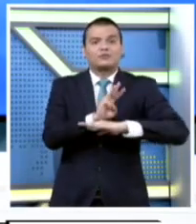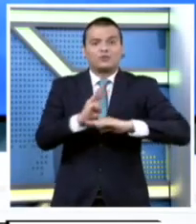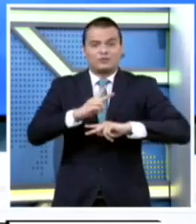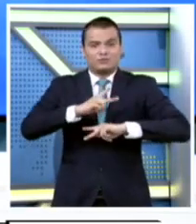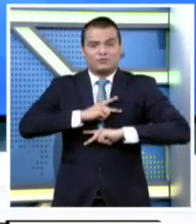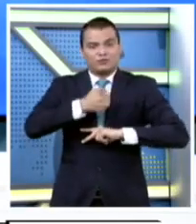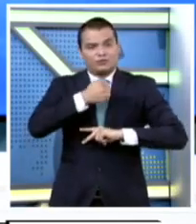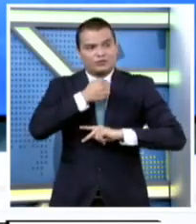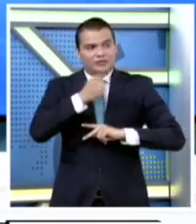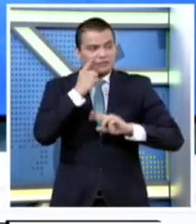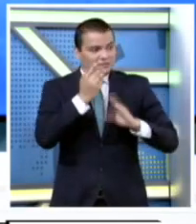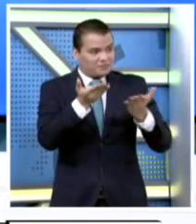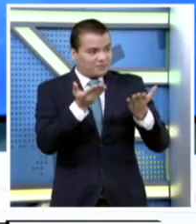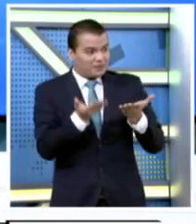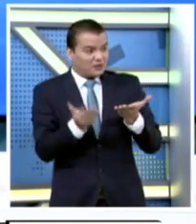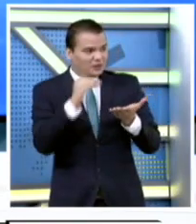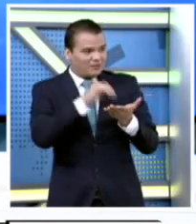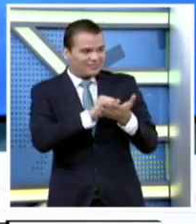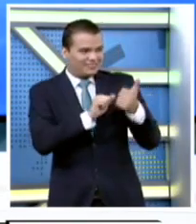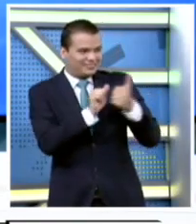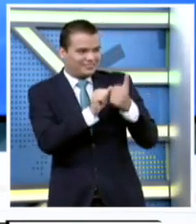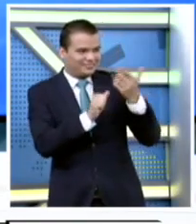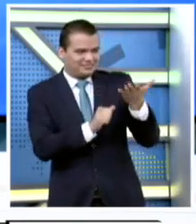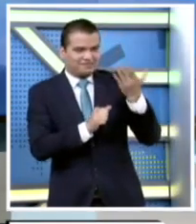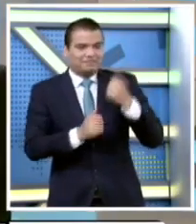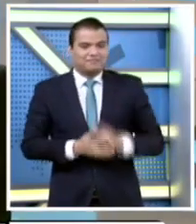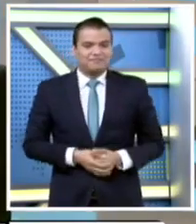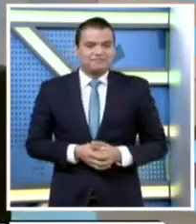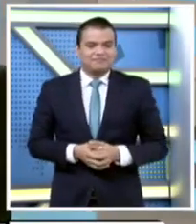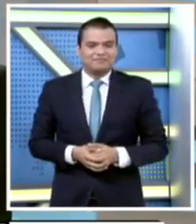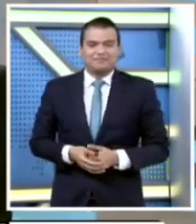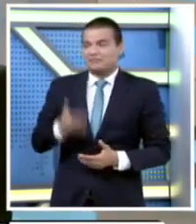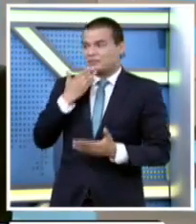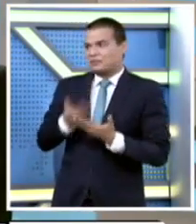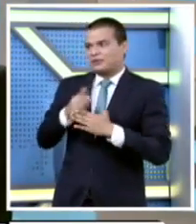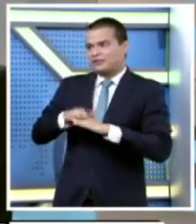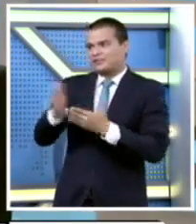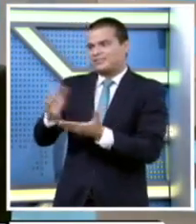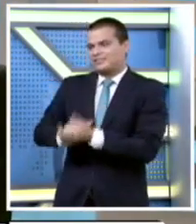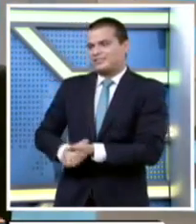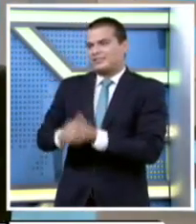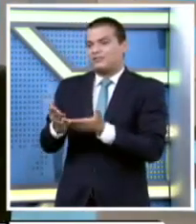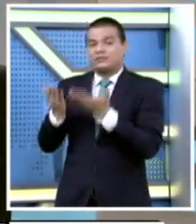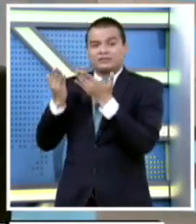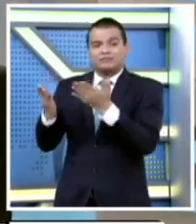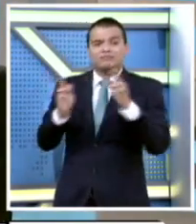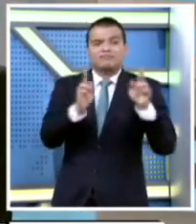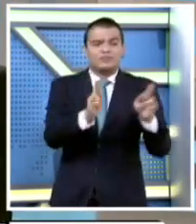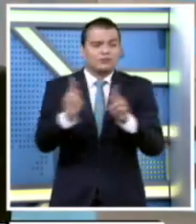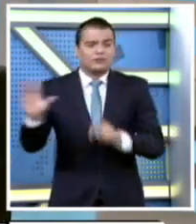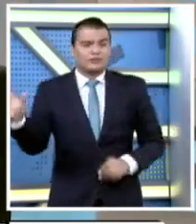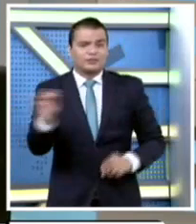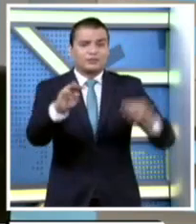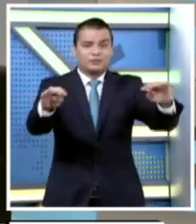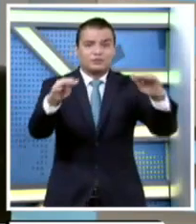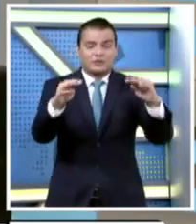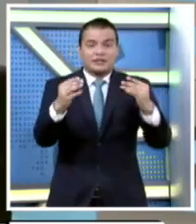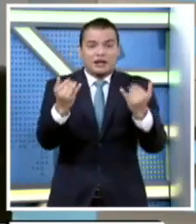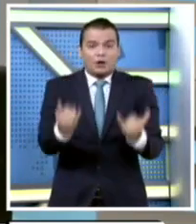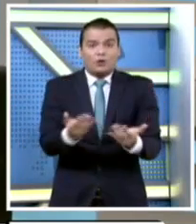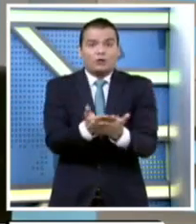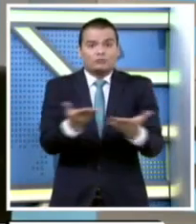www.90minutos.co. Ángela, muy buenas tardes y me encanta tenerla nuevamente aquí en el set de 90 Minutos. Muy buenas tardes, Soto, y un saludo especial a todos nuestros televidentes. Y desde este